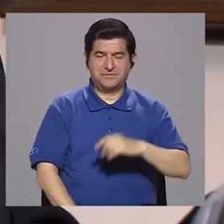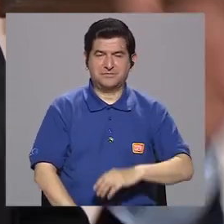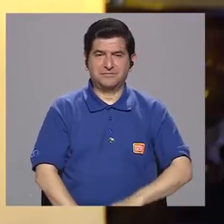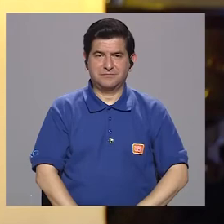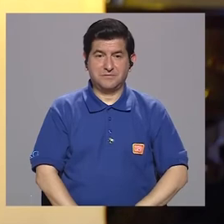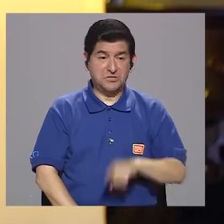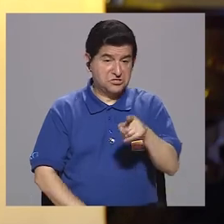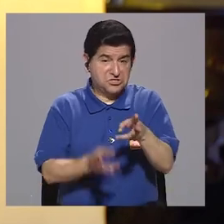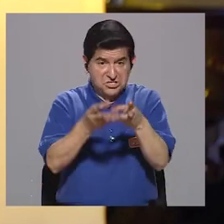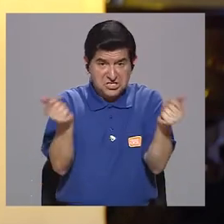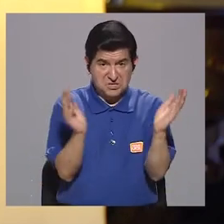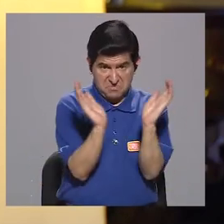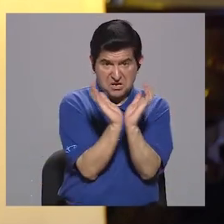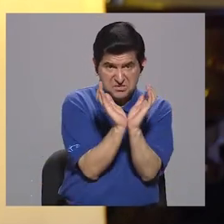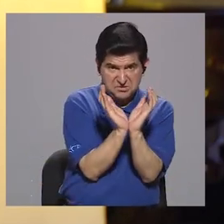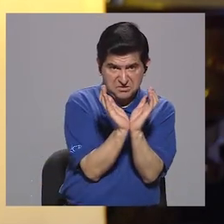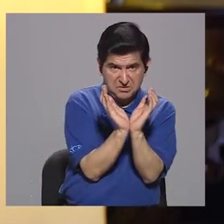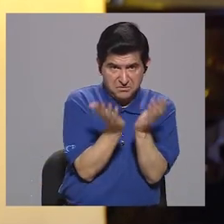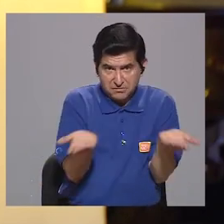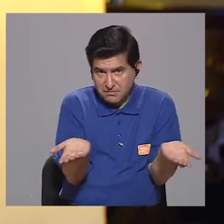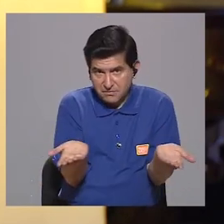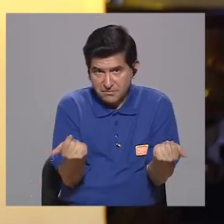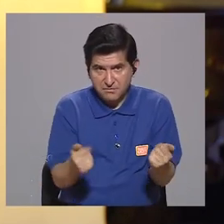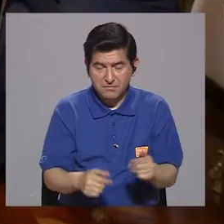Si desapareciera la Caja Seguro Social,